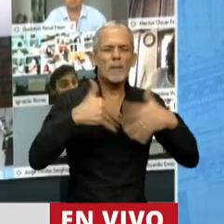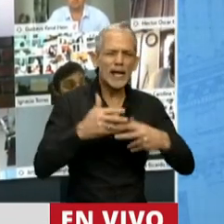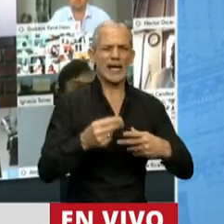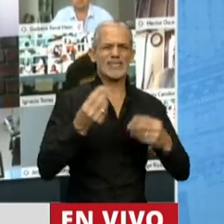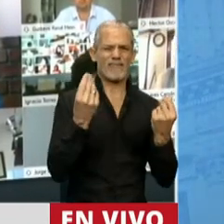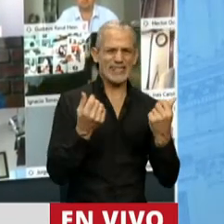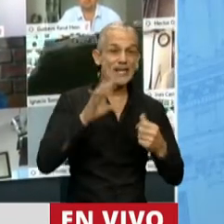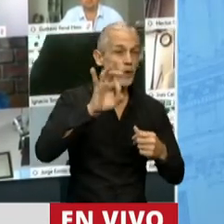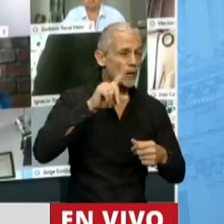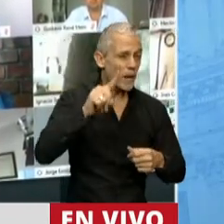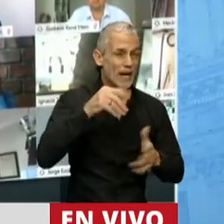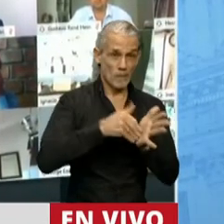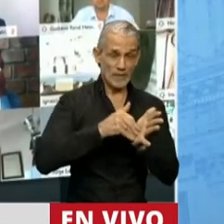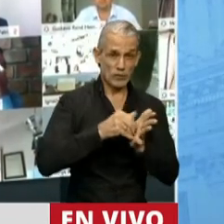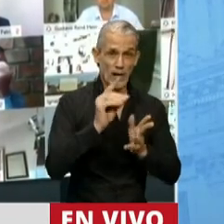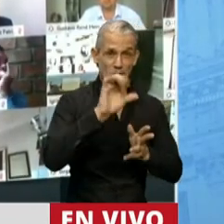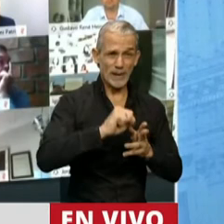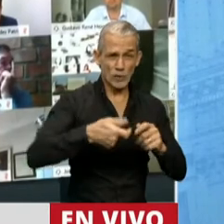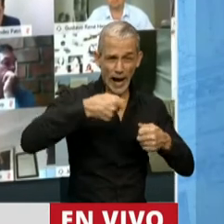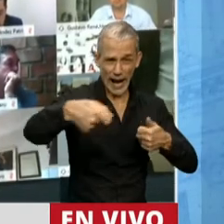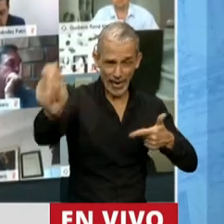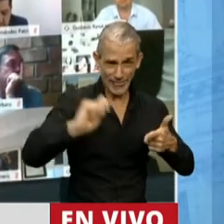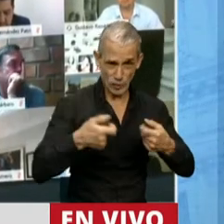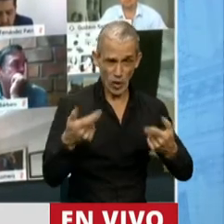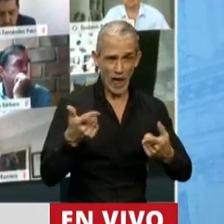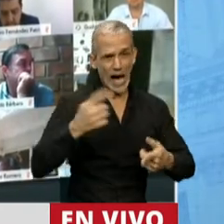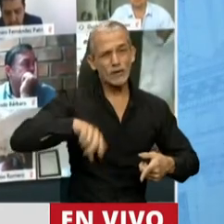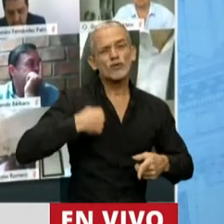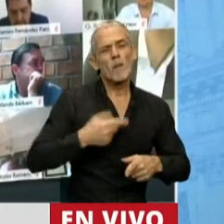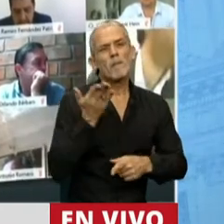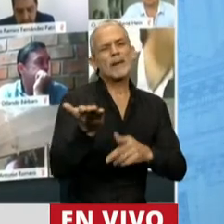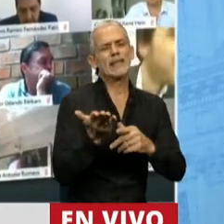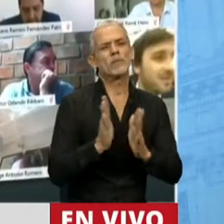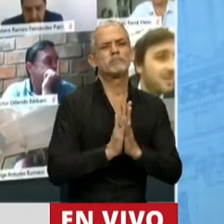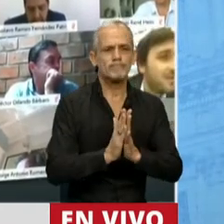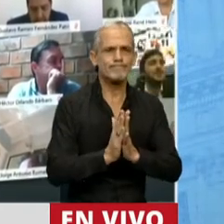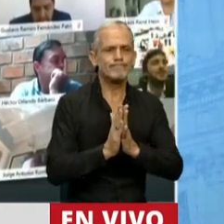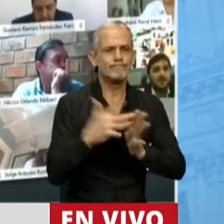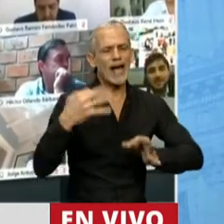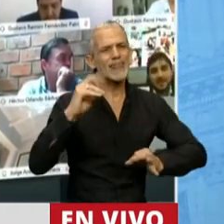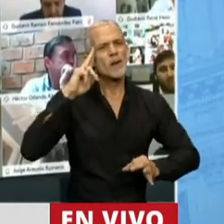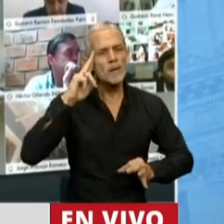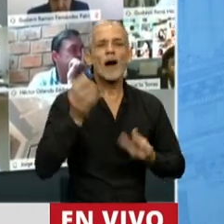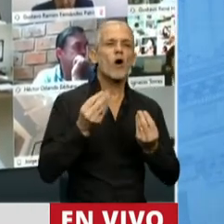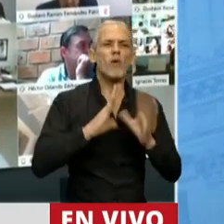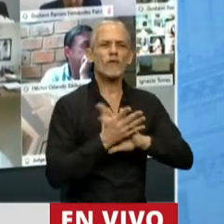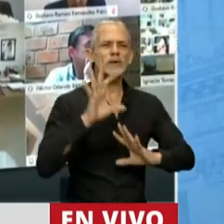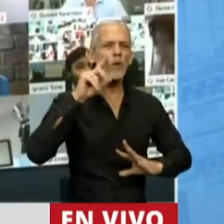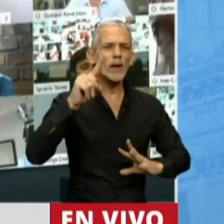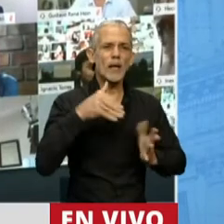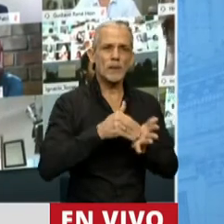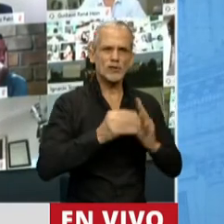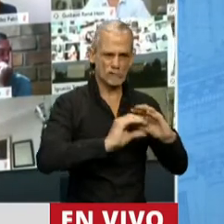de 50 mil millones de pesos en forma de créditos habíamos solicitado que se tenga en cuenta para la distribución entre las